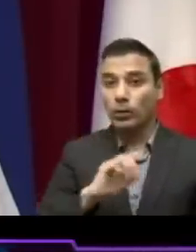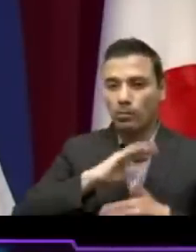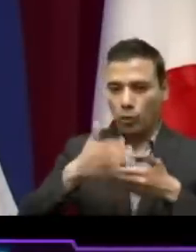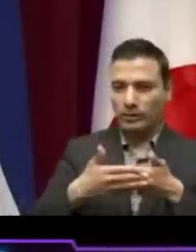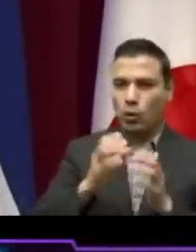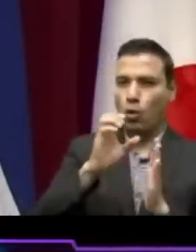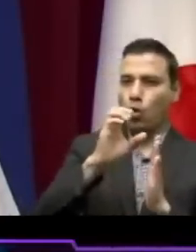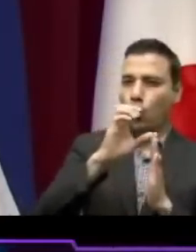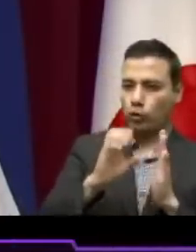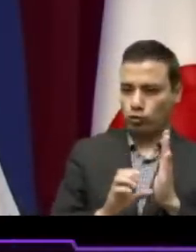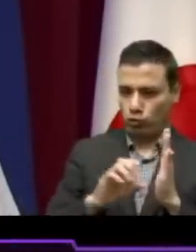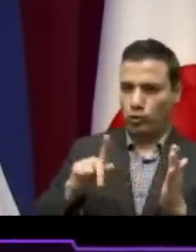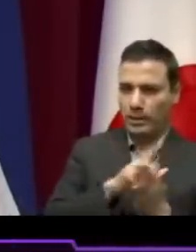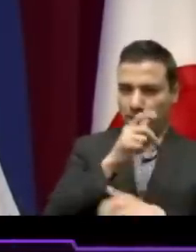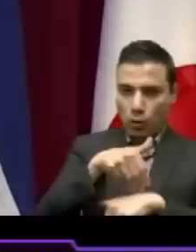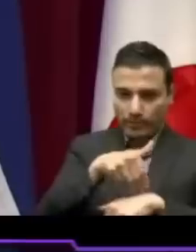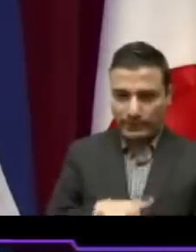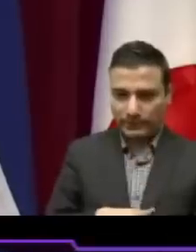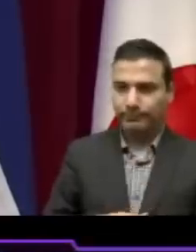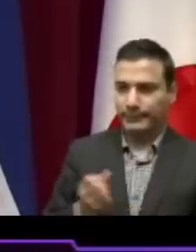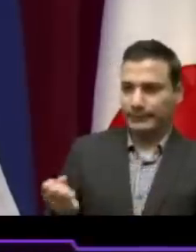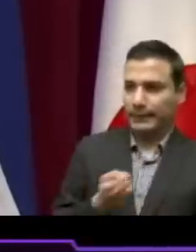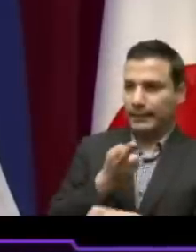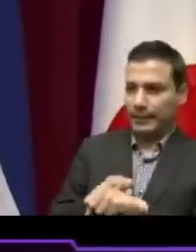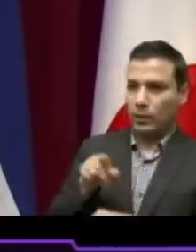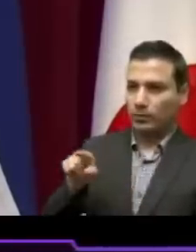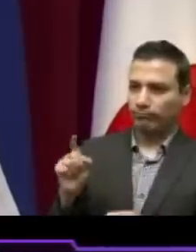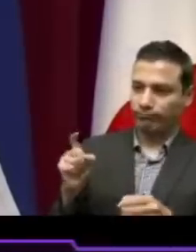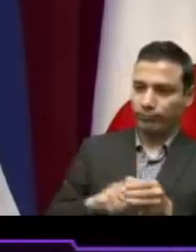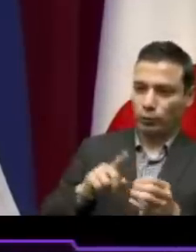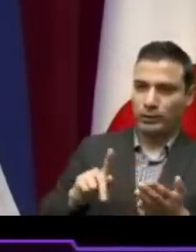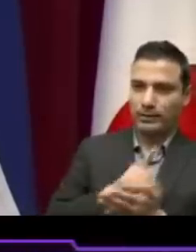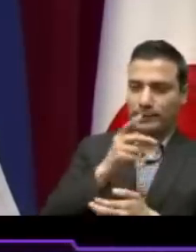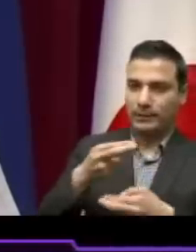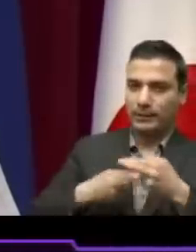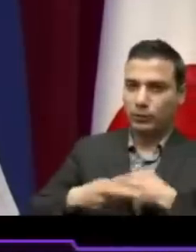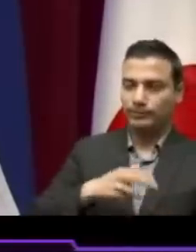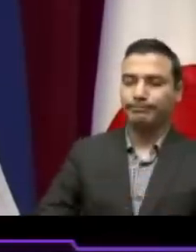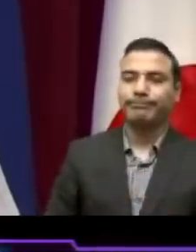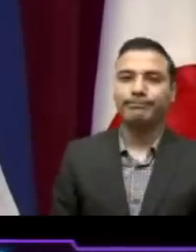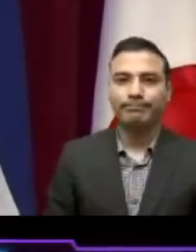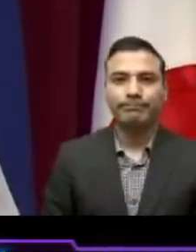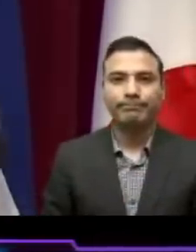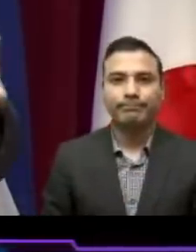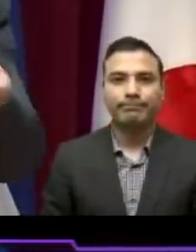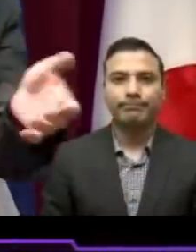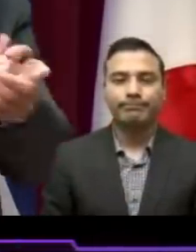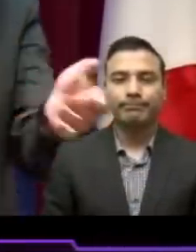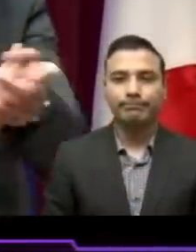restaurado Edmundo te esperamos de vuelta al instituto